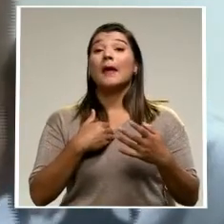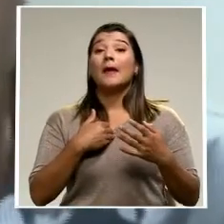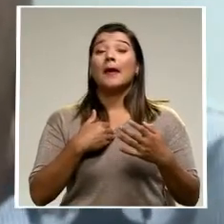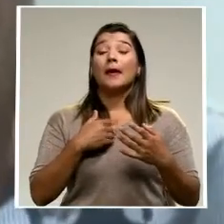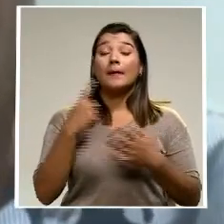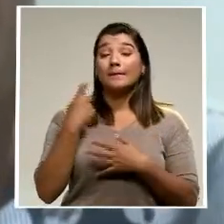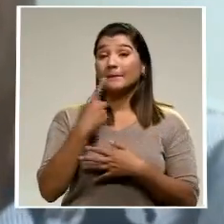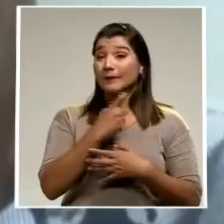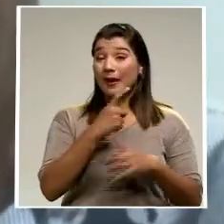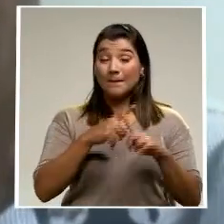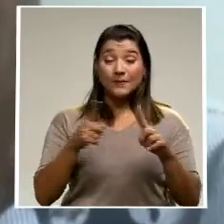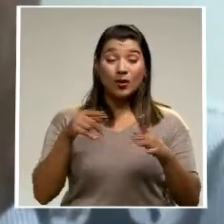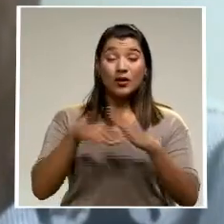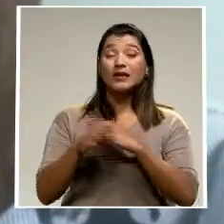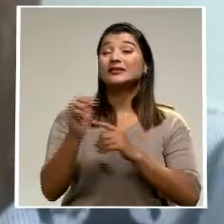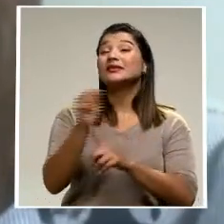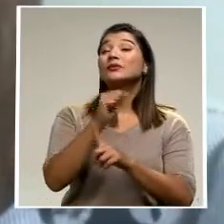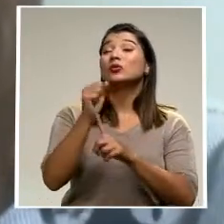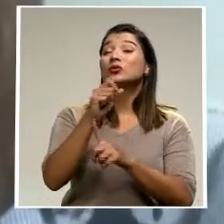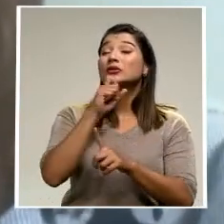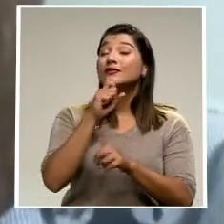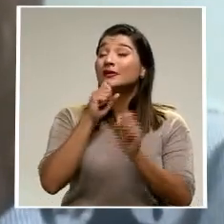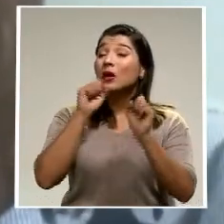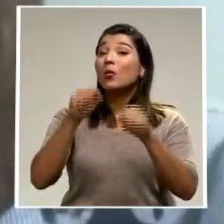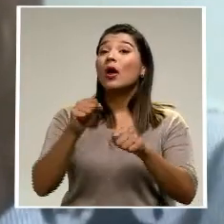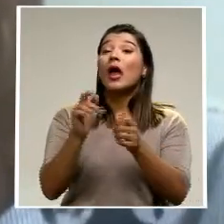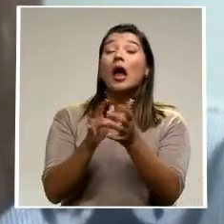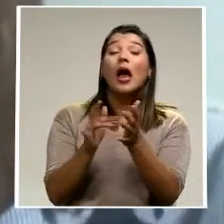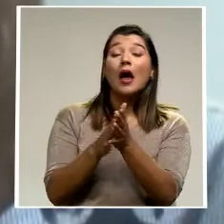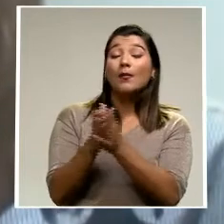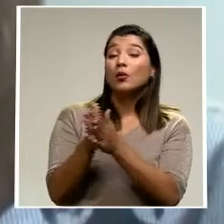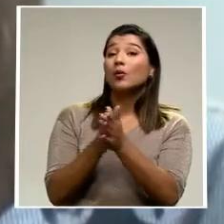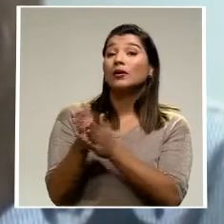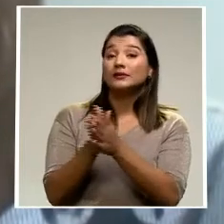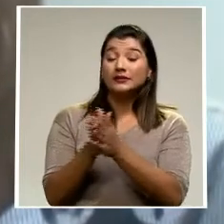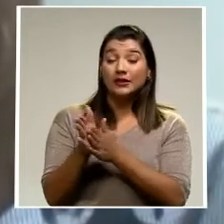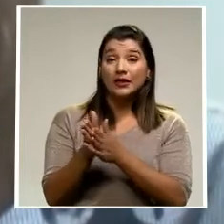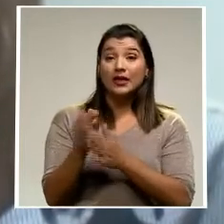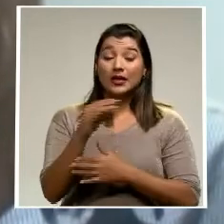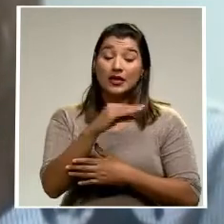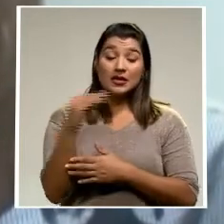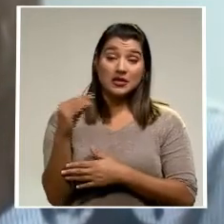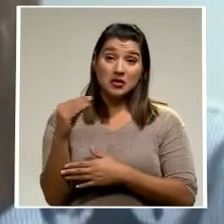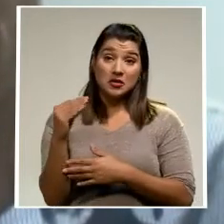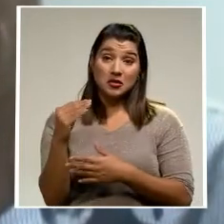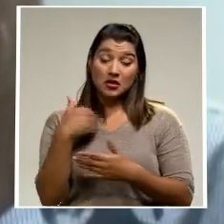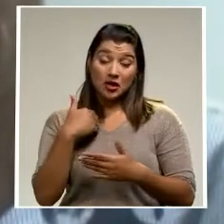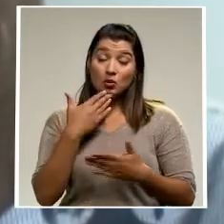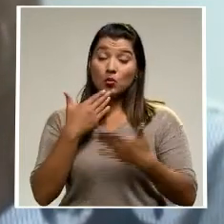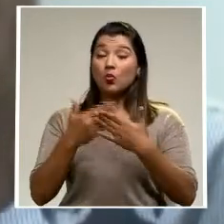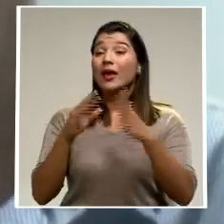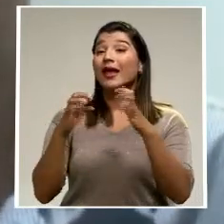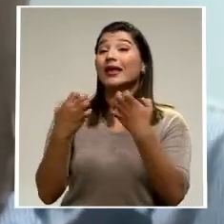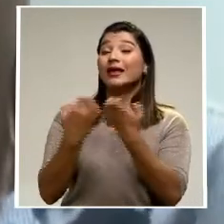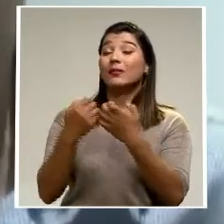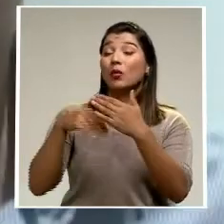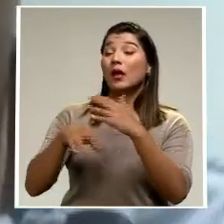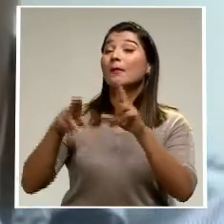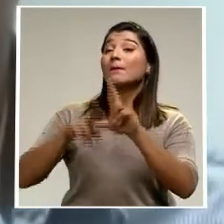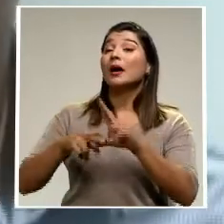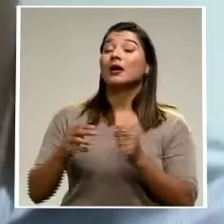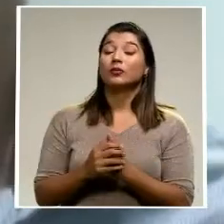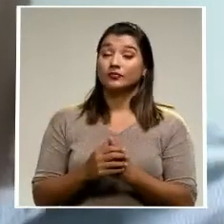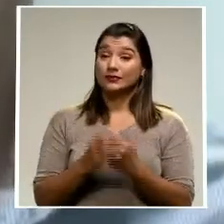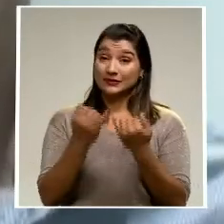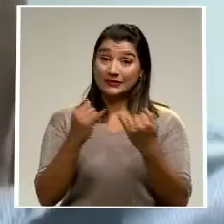caos pueda sacar mucho provecho electoral y una bancada legislativa, por ejemplo, muy fuerte. Sin duda alguna,